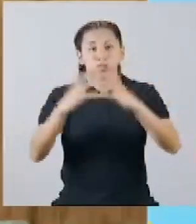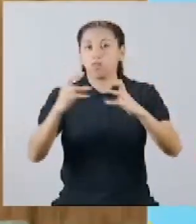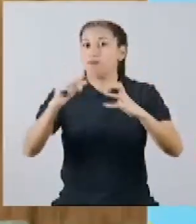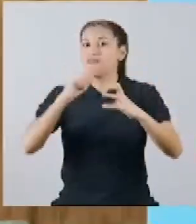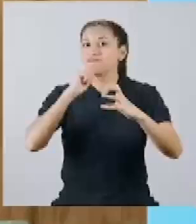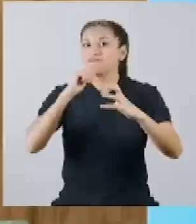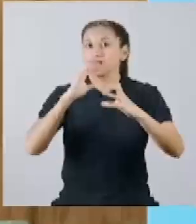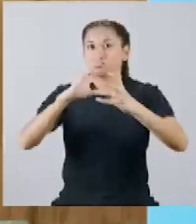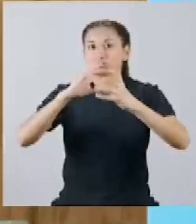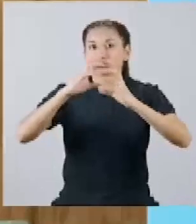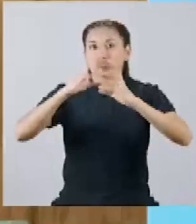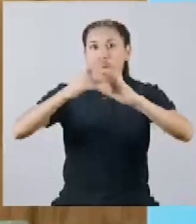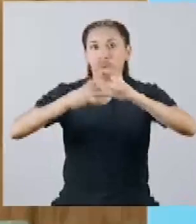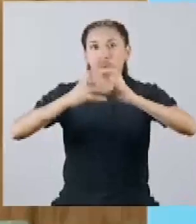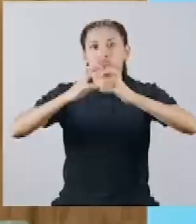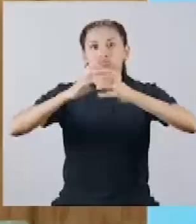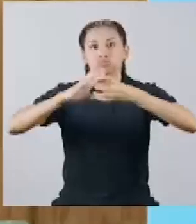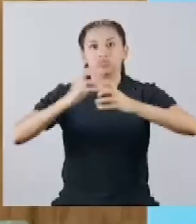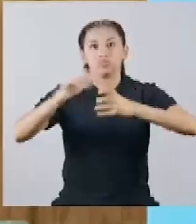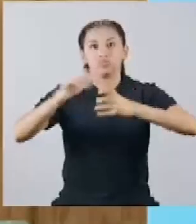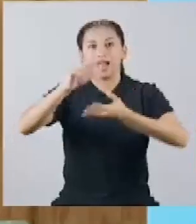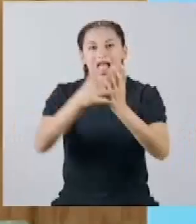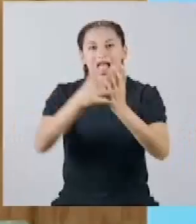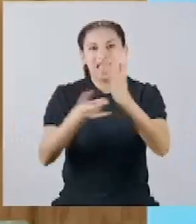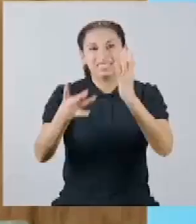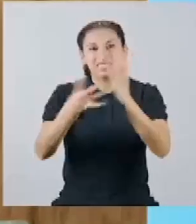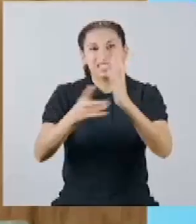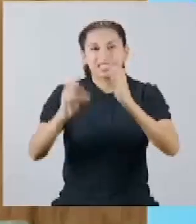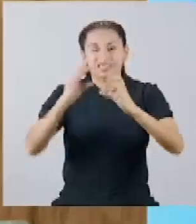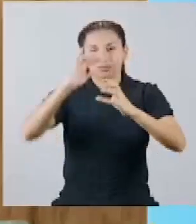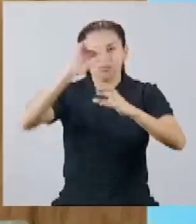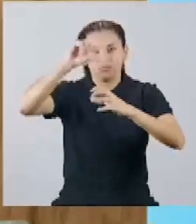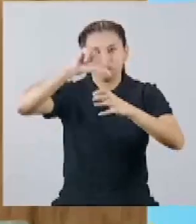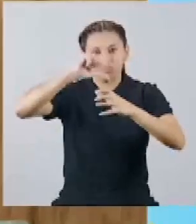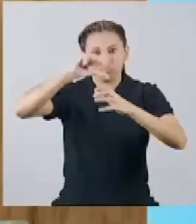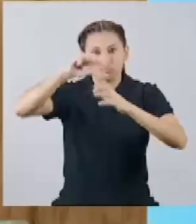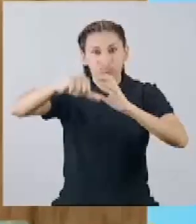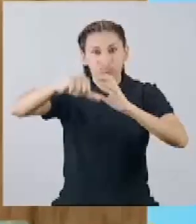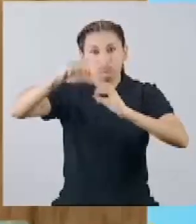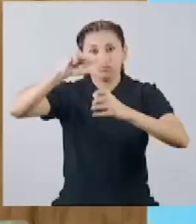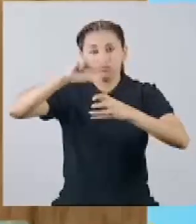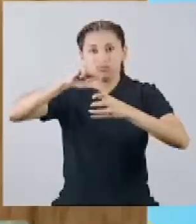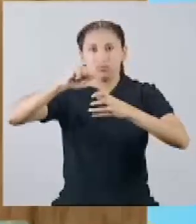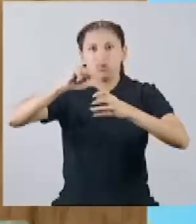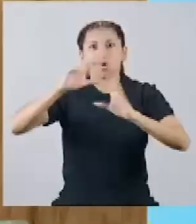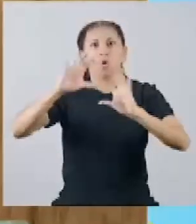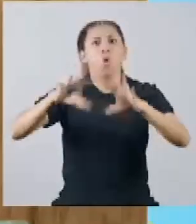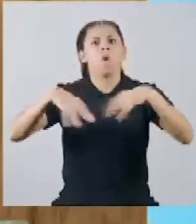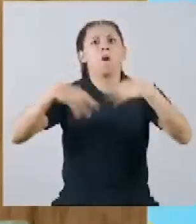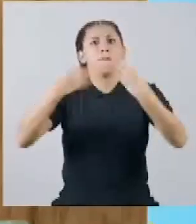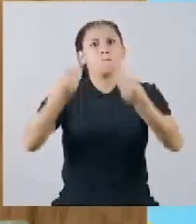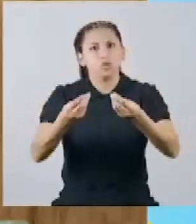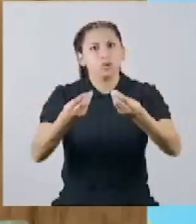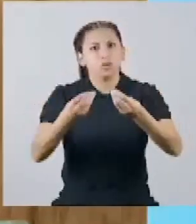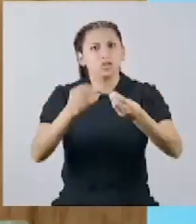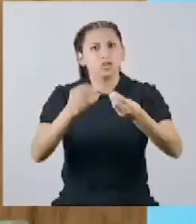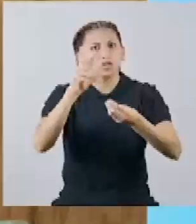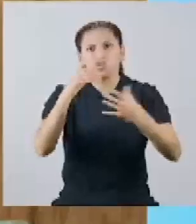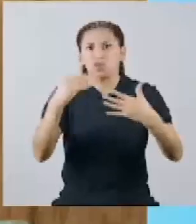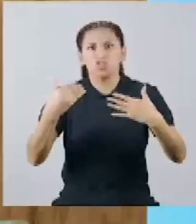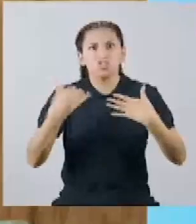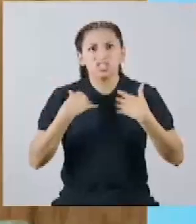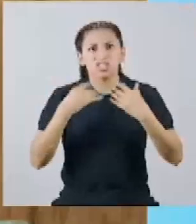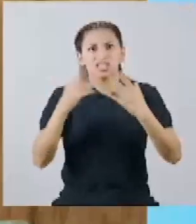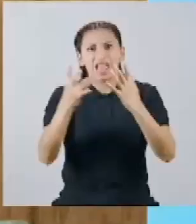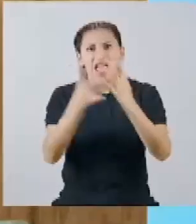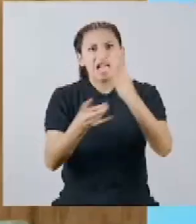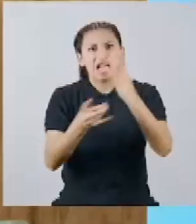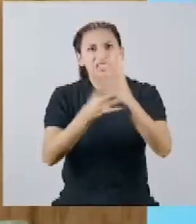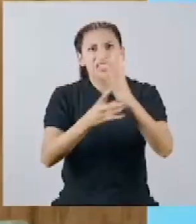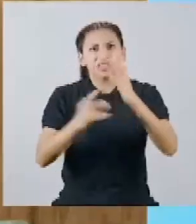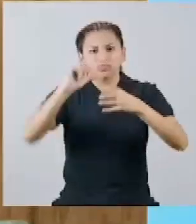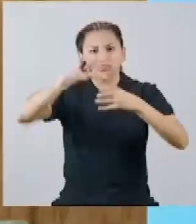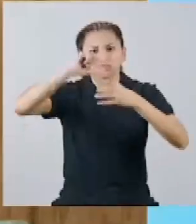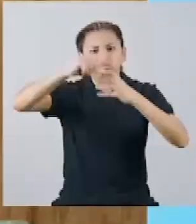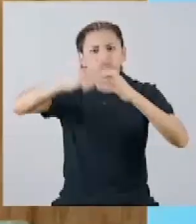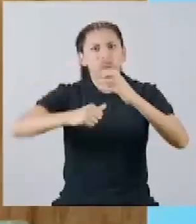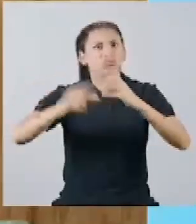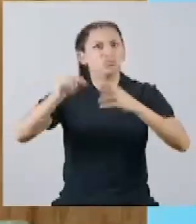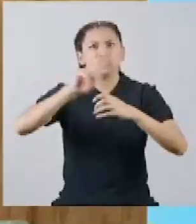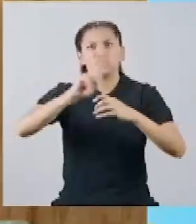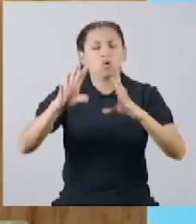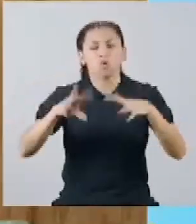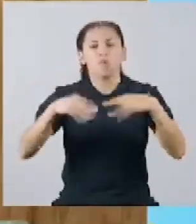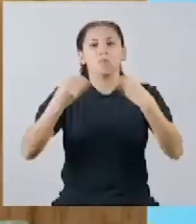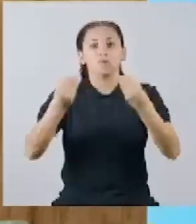circular suficiente aceite. Ahora, ¿por qué la bomba no estaba circulando suficiente aceite? La bomba se